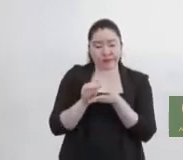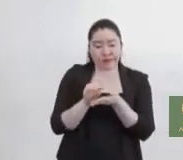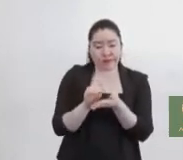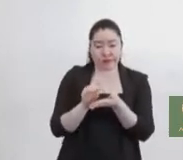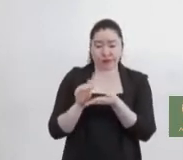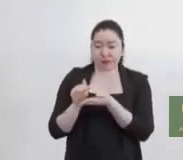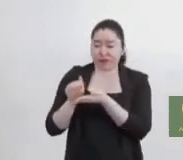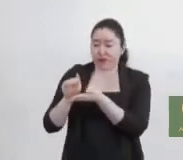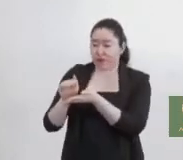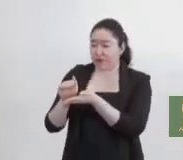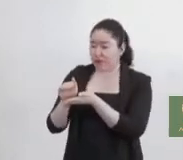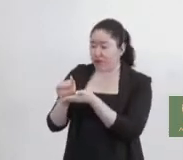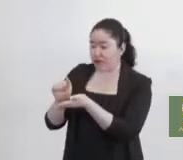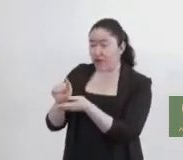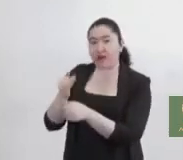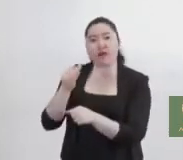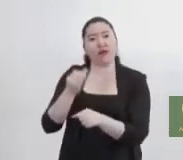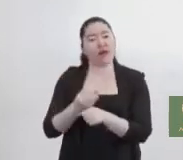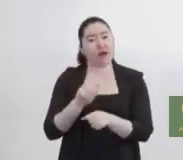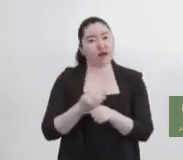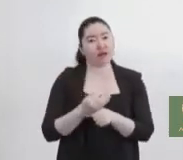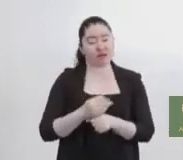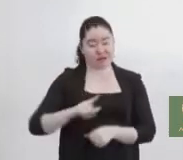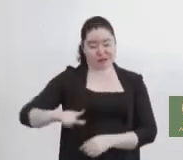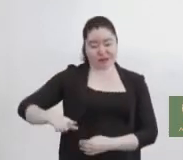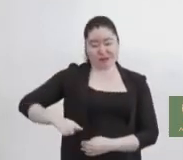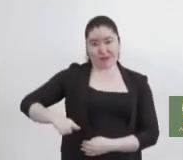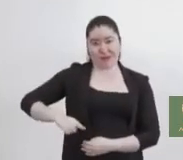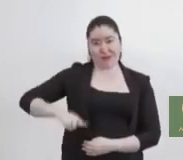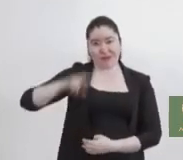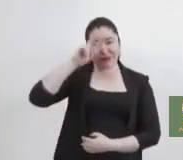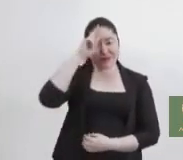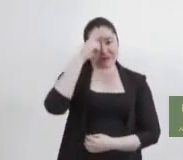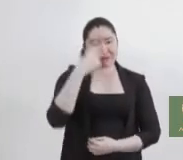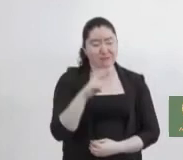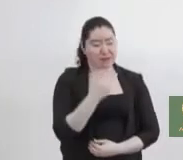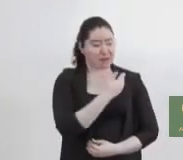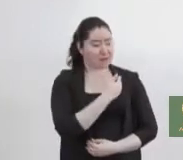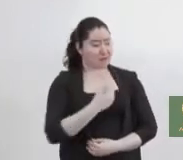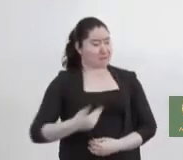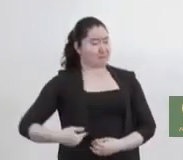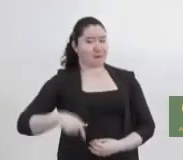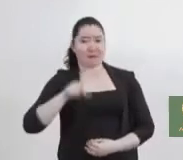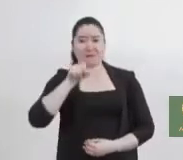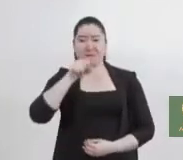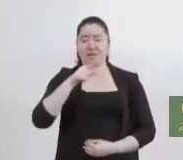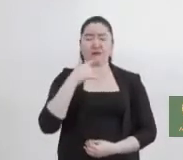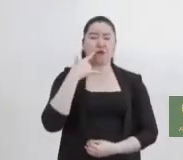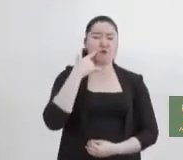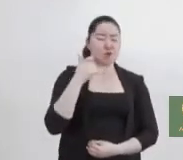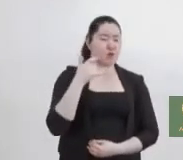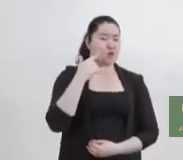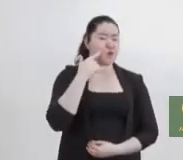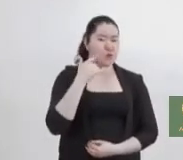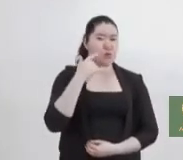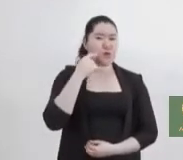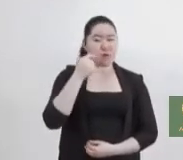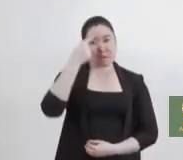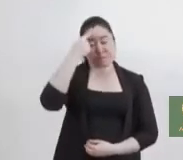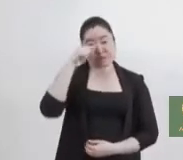realmente pues el esfuerzo que ha hecho el gobierno de México, el propio presidente, pues es enorme para poder tener estas